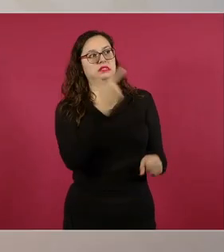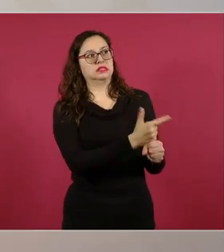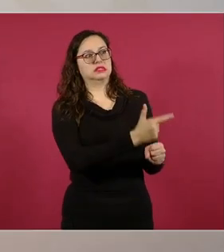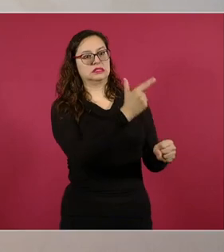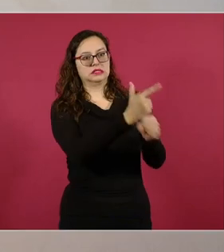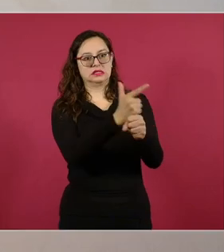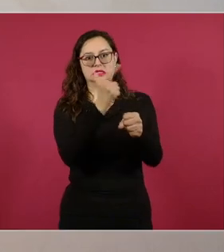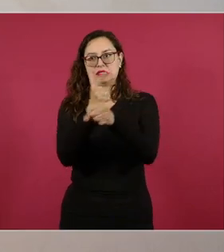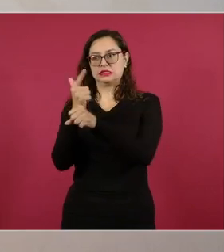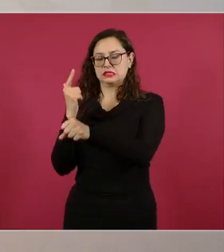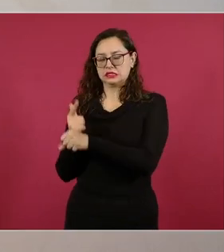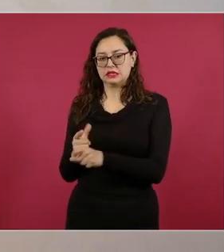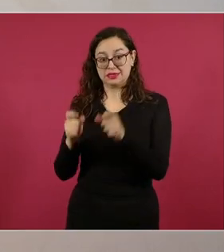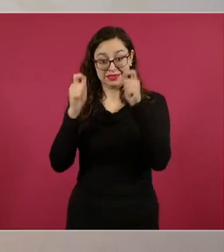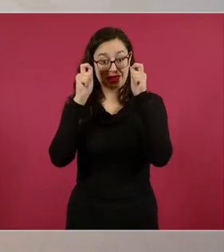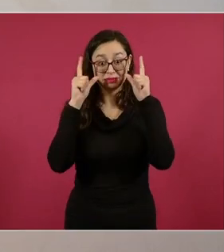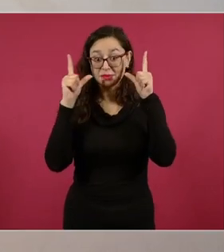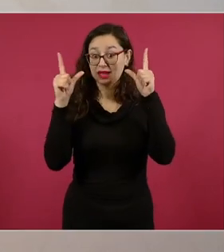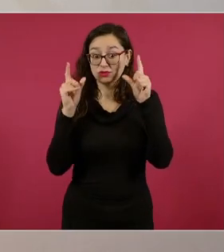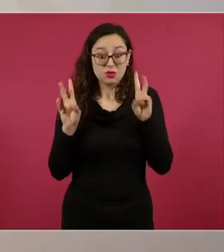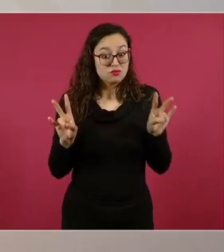muy despierto.